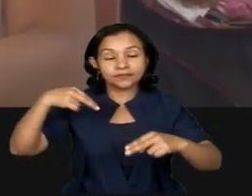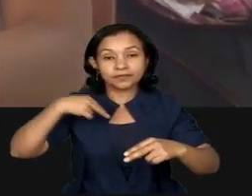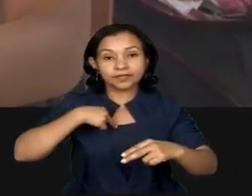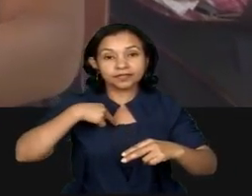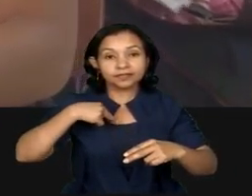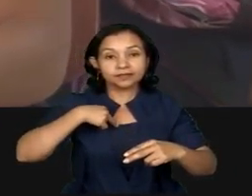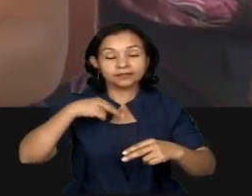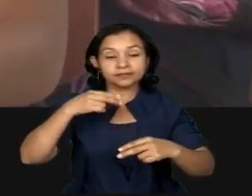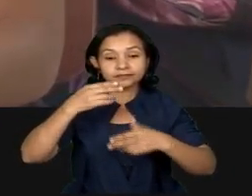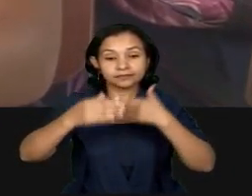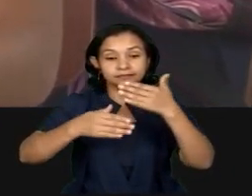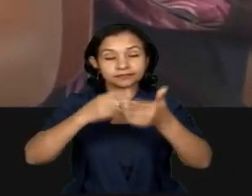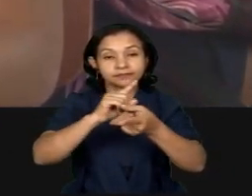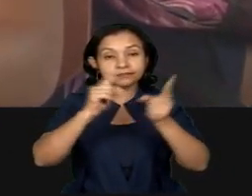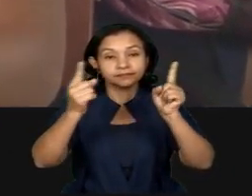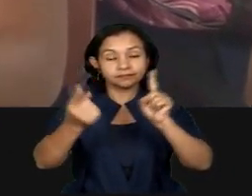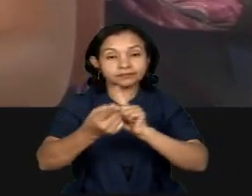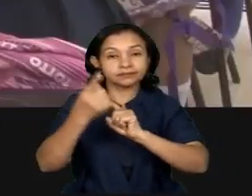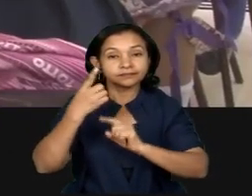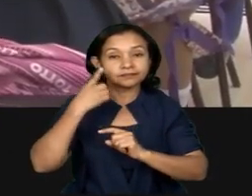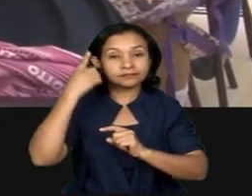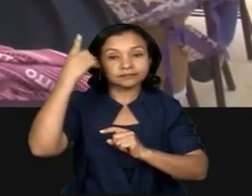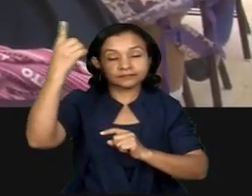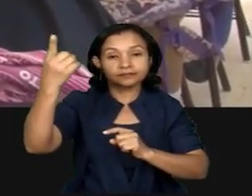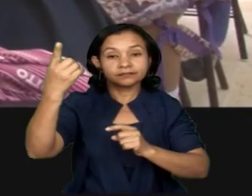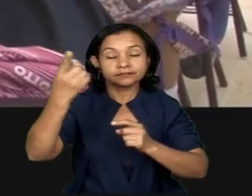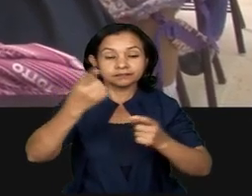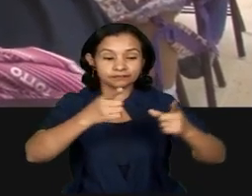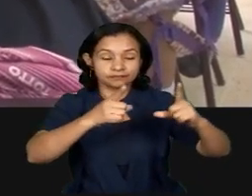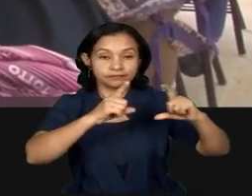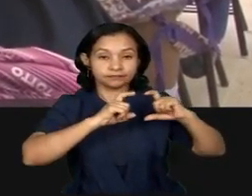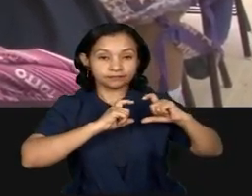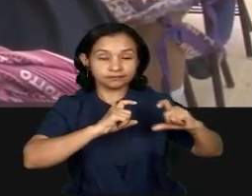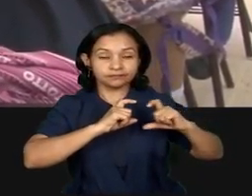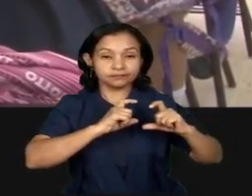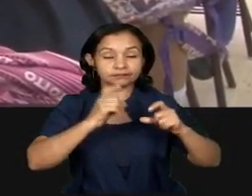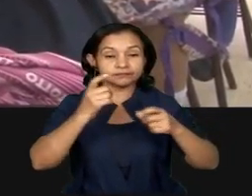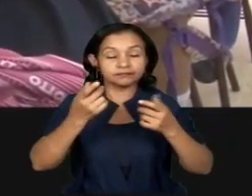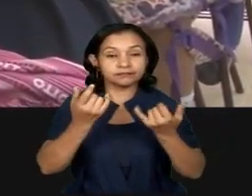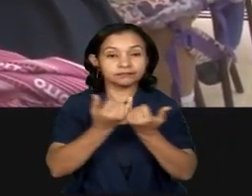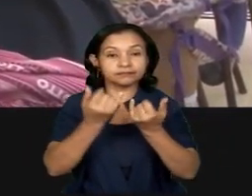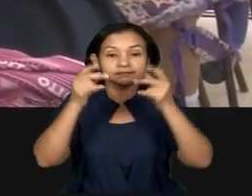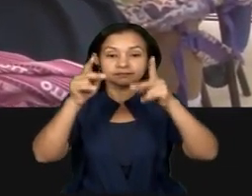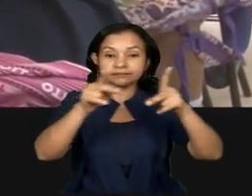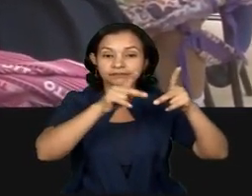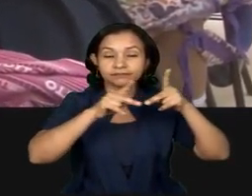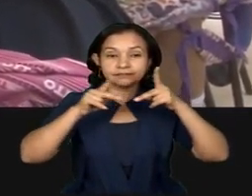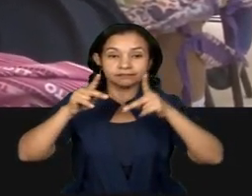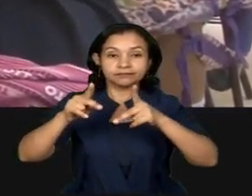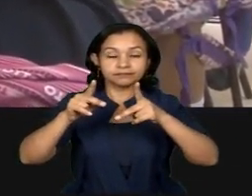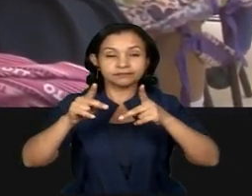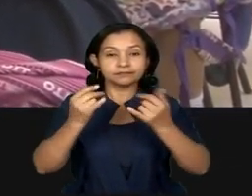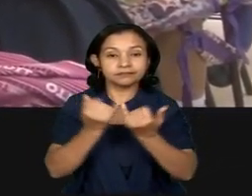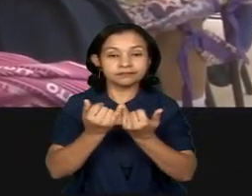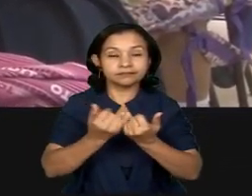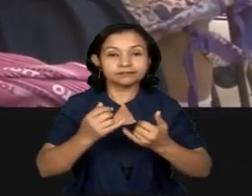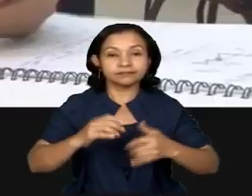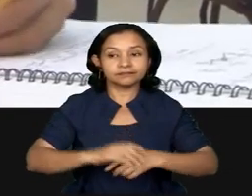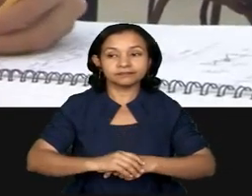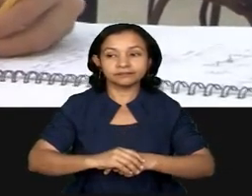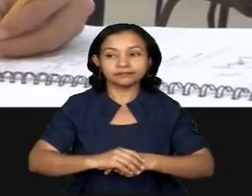que los procesos se transformen, avancen, que prendan en el corazón, en la voluntad de las personas, y es lo que está sucediendo en la educación. O